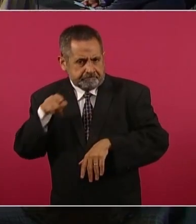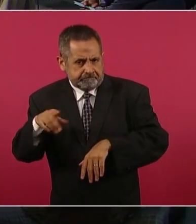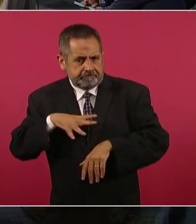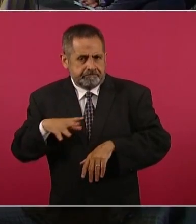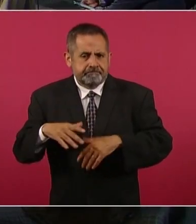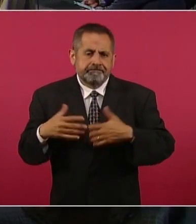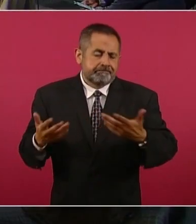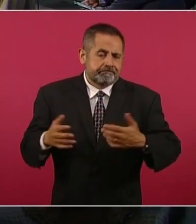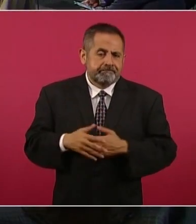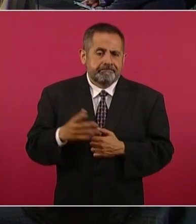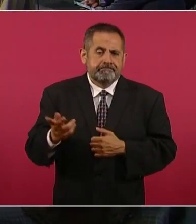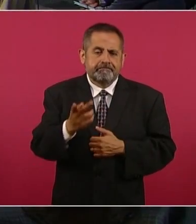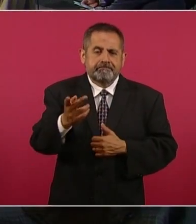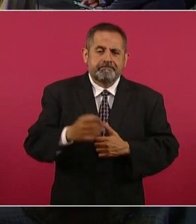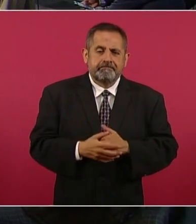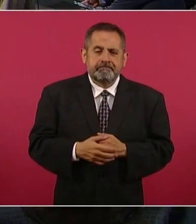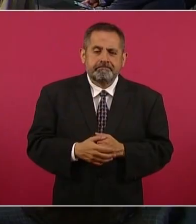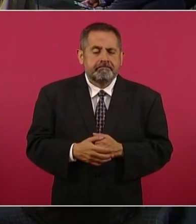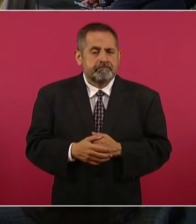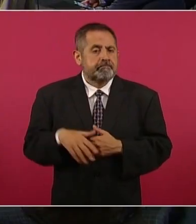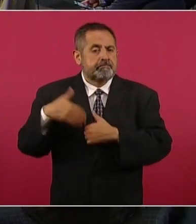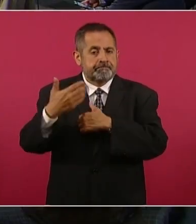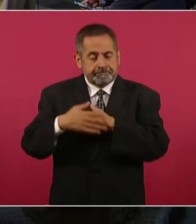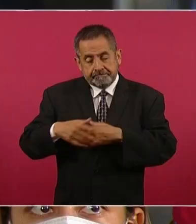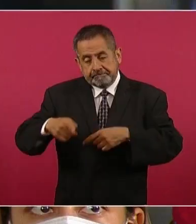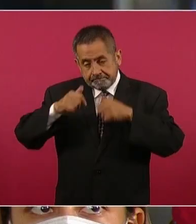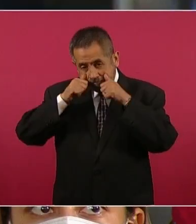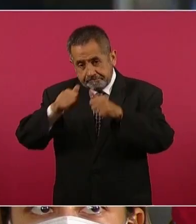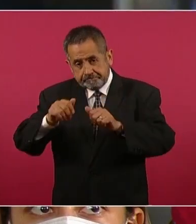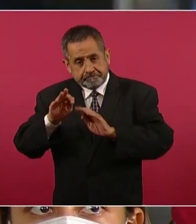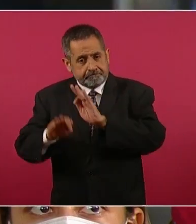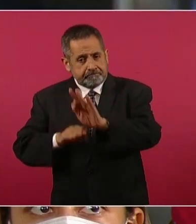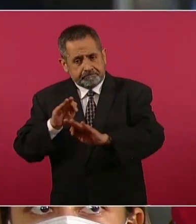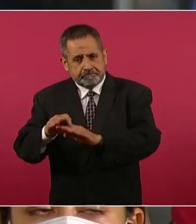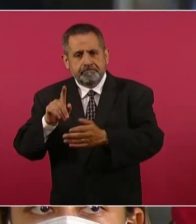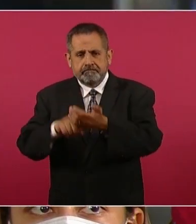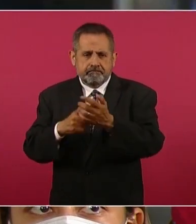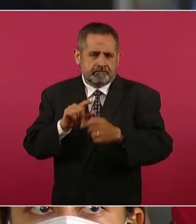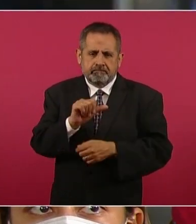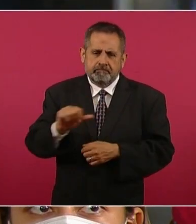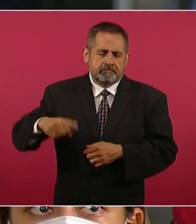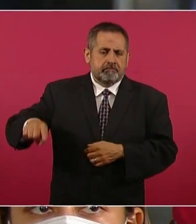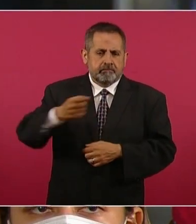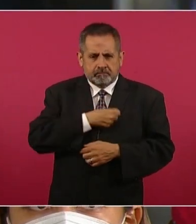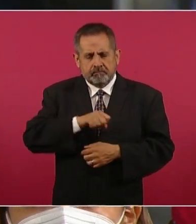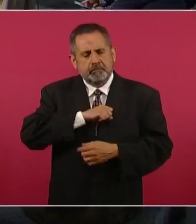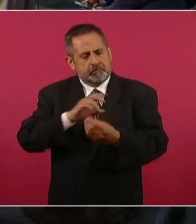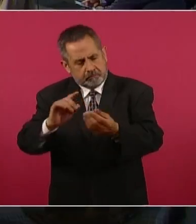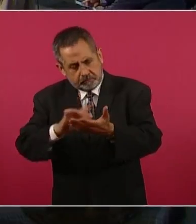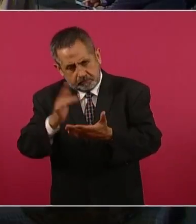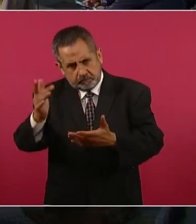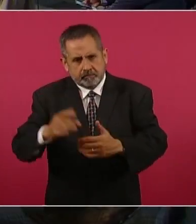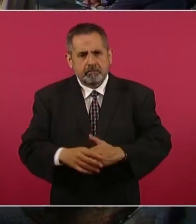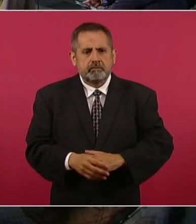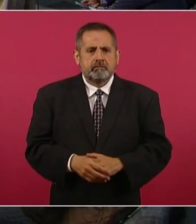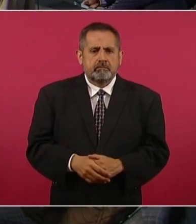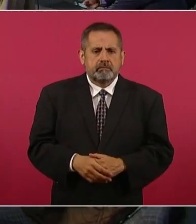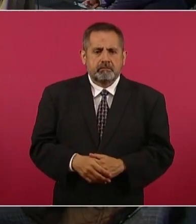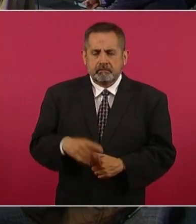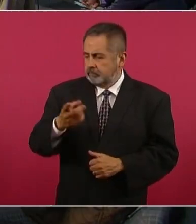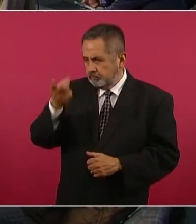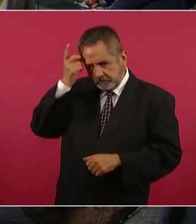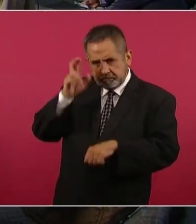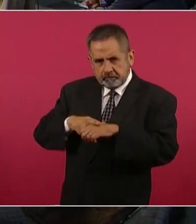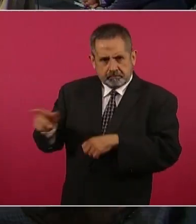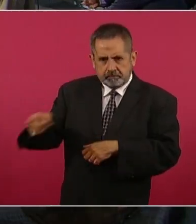la pregunta es esa. ¿Se le va a atender a estos pacientes? Porque también la salud es un derecho humano, presidente. Muchas gracias. Sí, desde ahora. Aquí está el